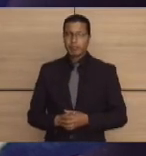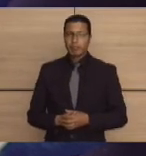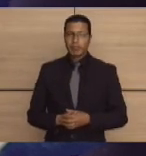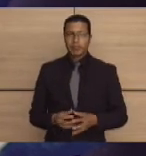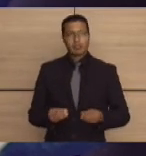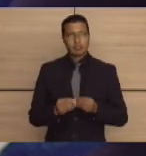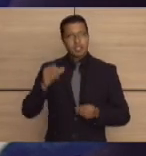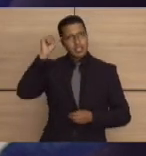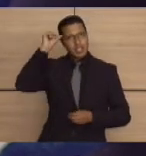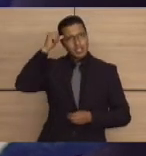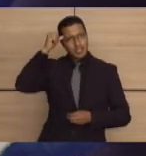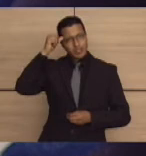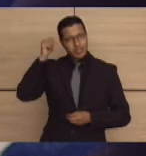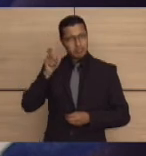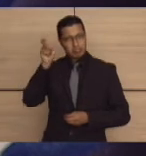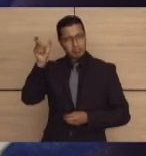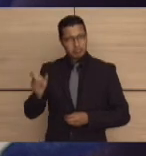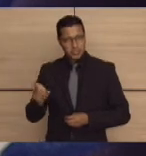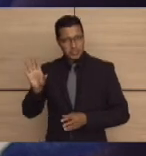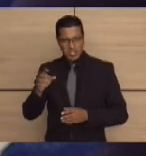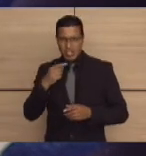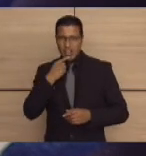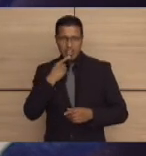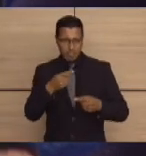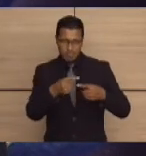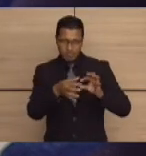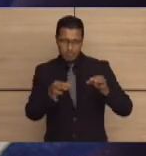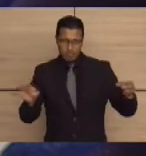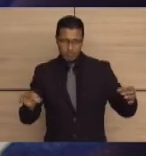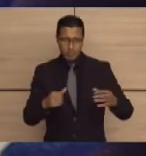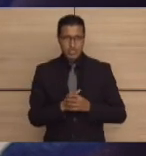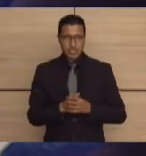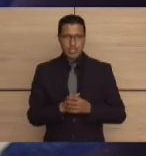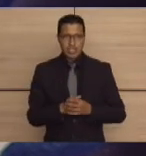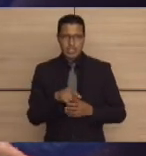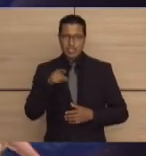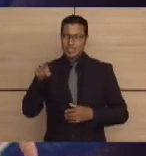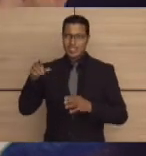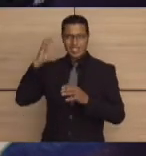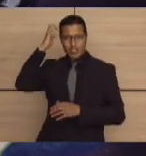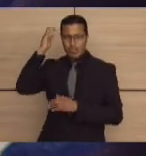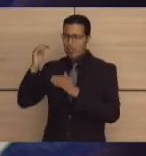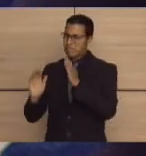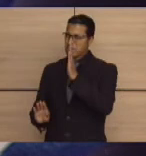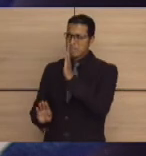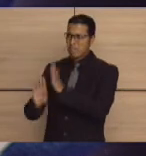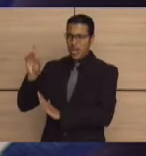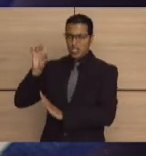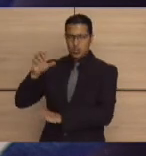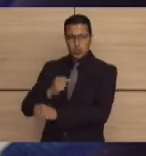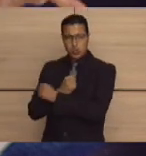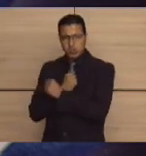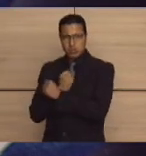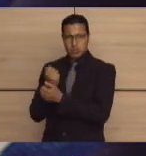recuerdo que Bertrand Russell dijo alguna vez que el momento más alto del romanticismo europeo no había sido